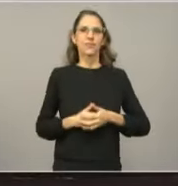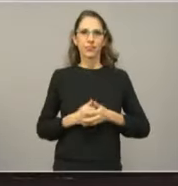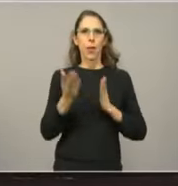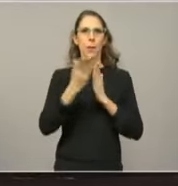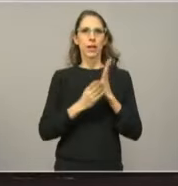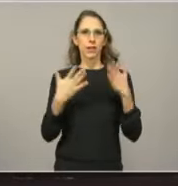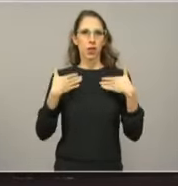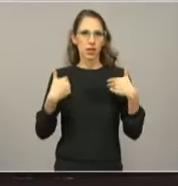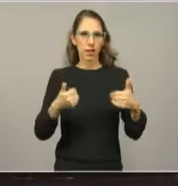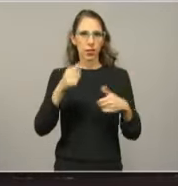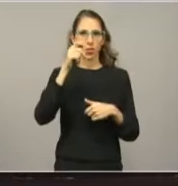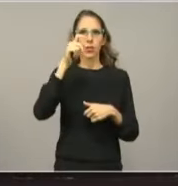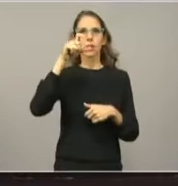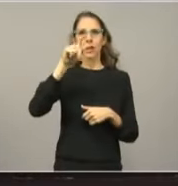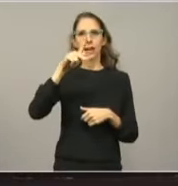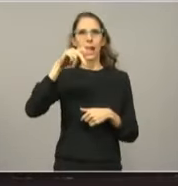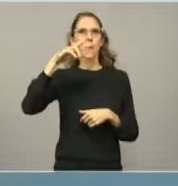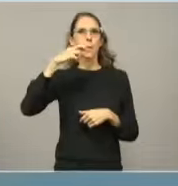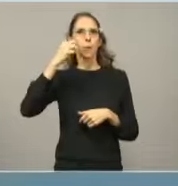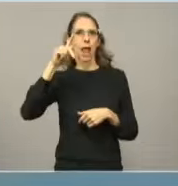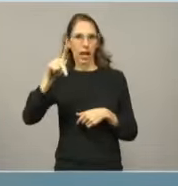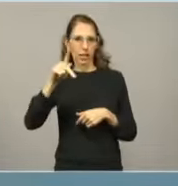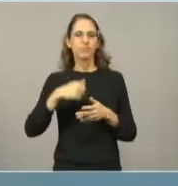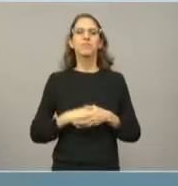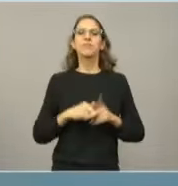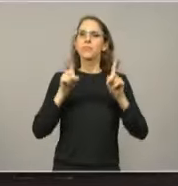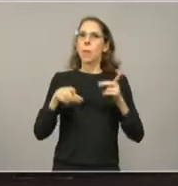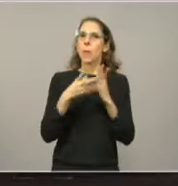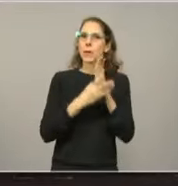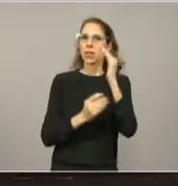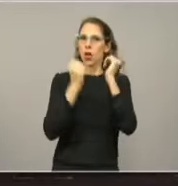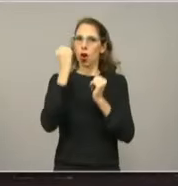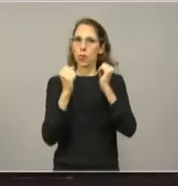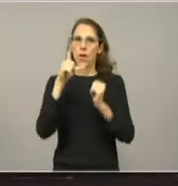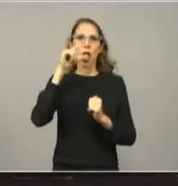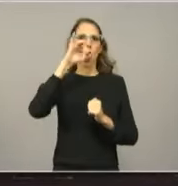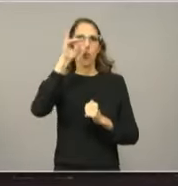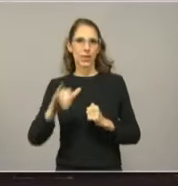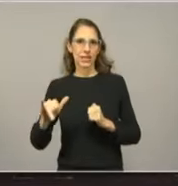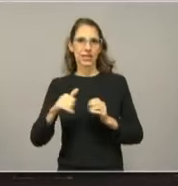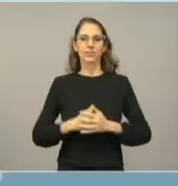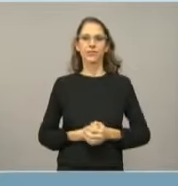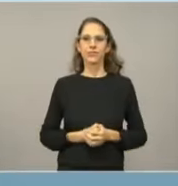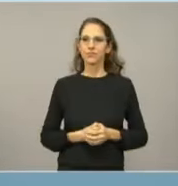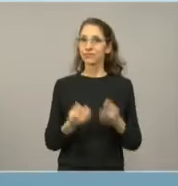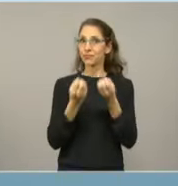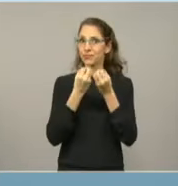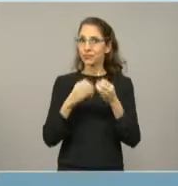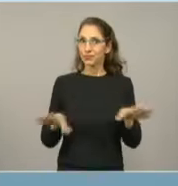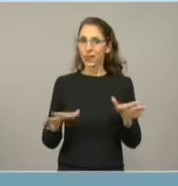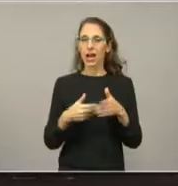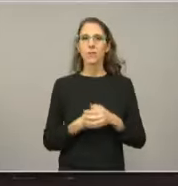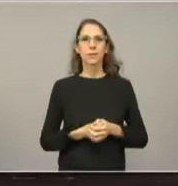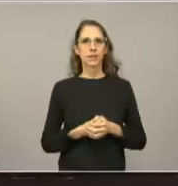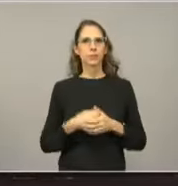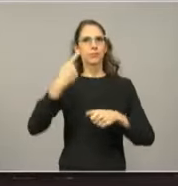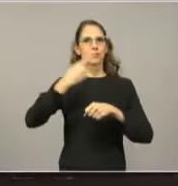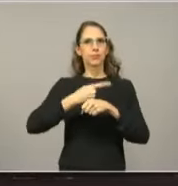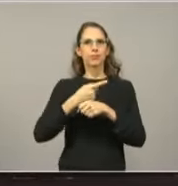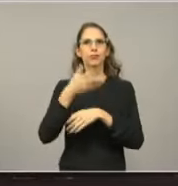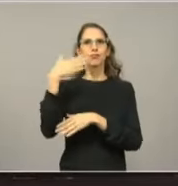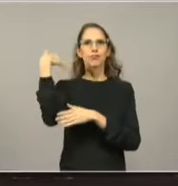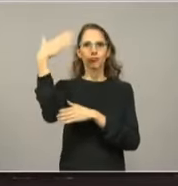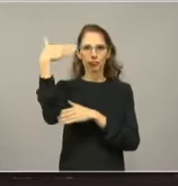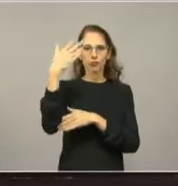de salud Nicolás creac y el señor ministro de economía Pablo López para comenzar escuchamos las palabras del